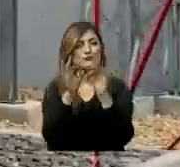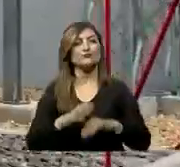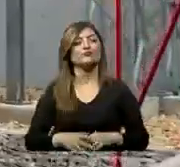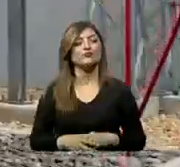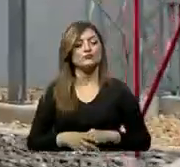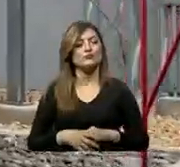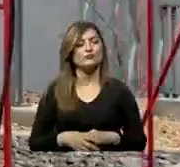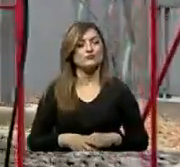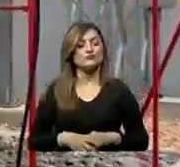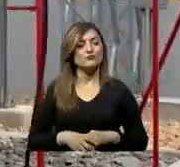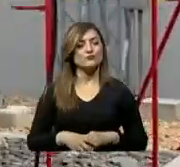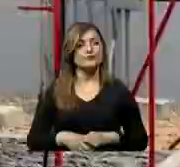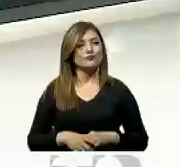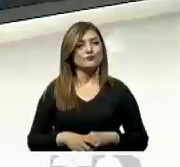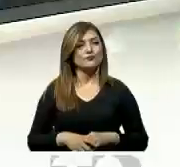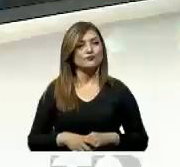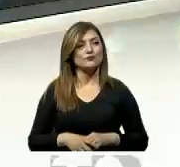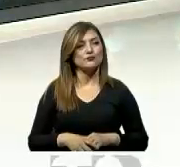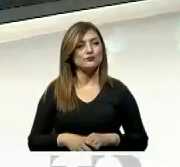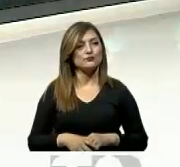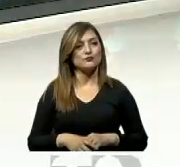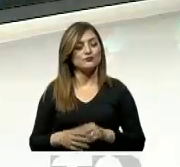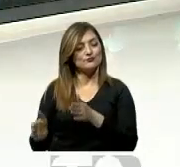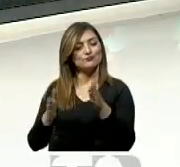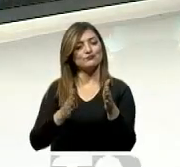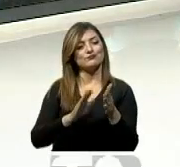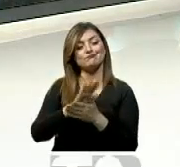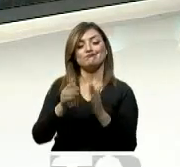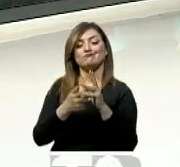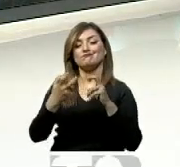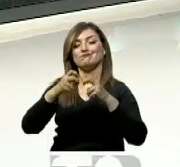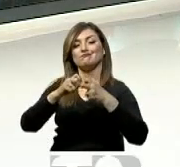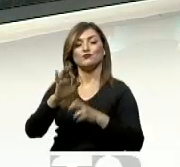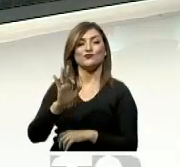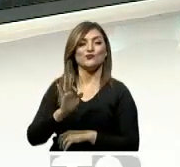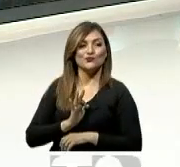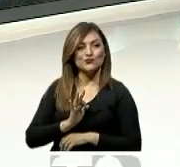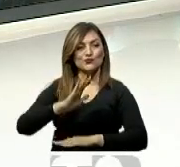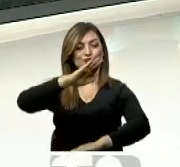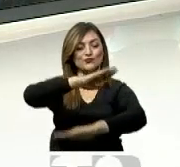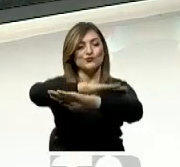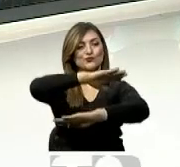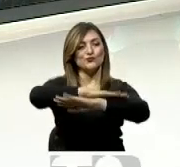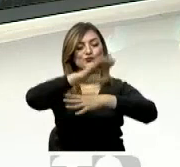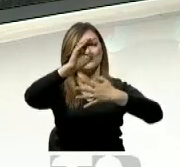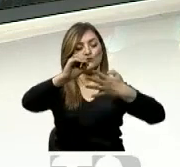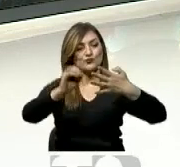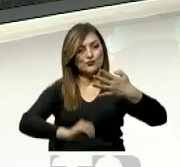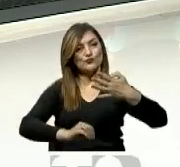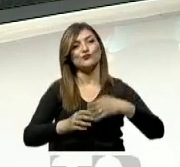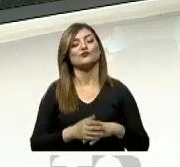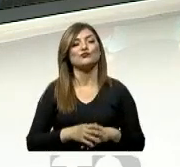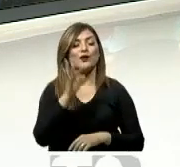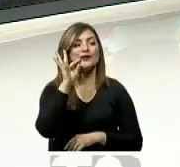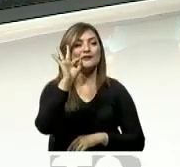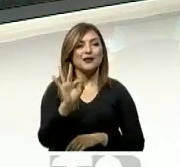En Cuenca, Iván Rodríguez, 24 horas. Nuevamente hubo problemas técnicos con la plataforma virtual para la aplicación de la